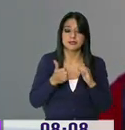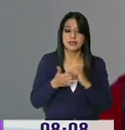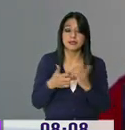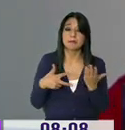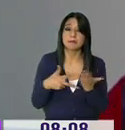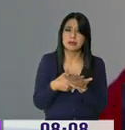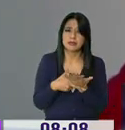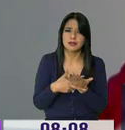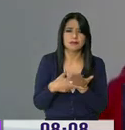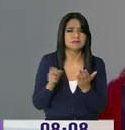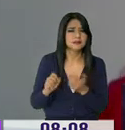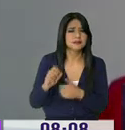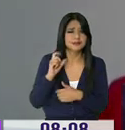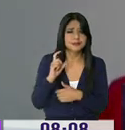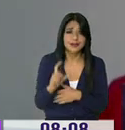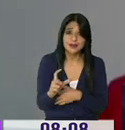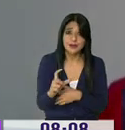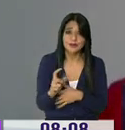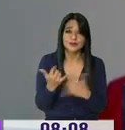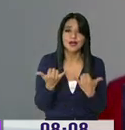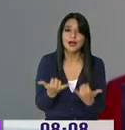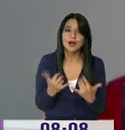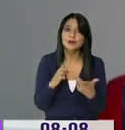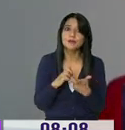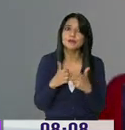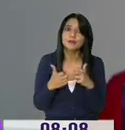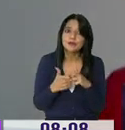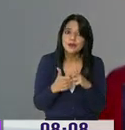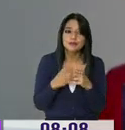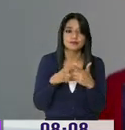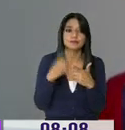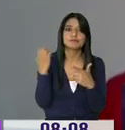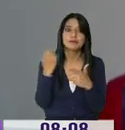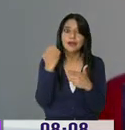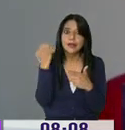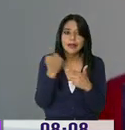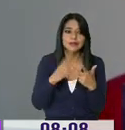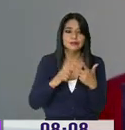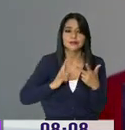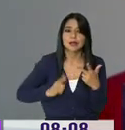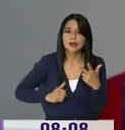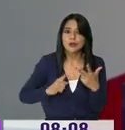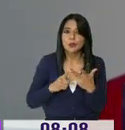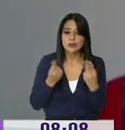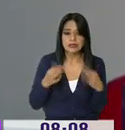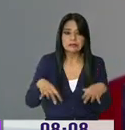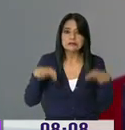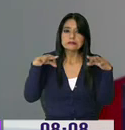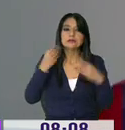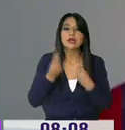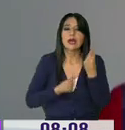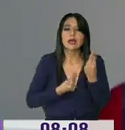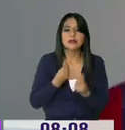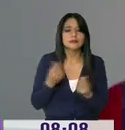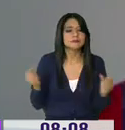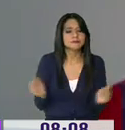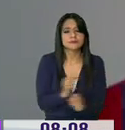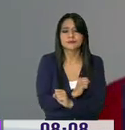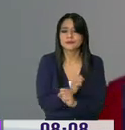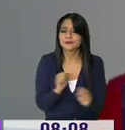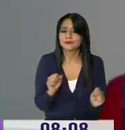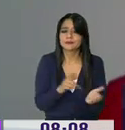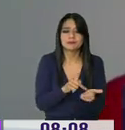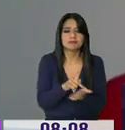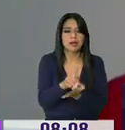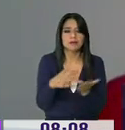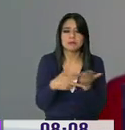costaría muchísimo más. Este momento de crisis y de pandemia a nivel país, a nivel de Quito, hace que sea imposible